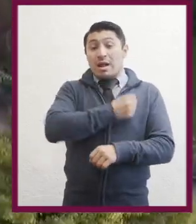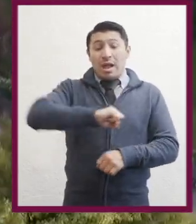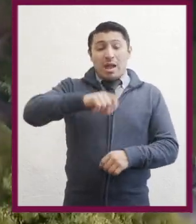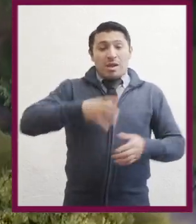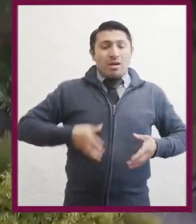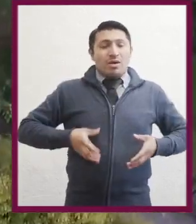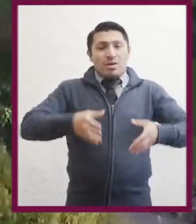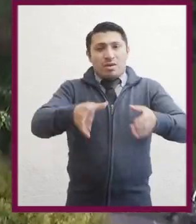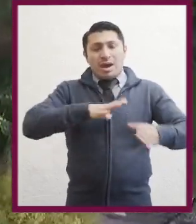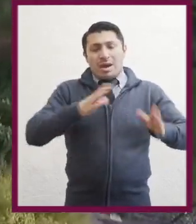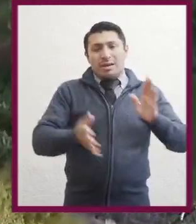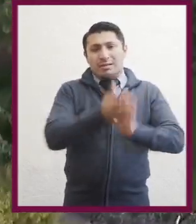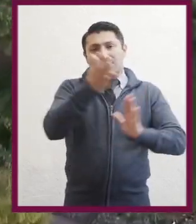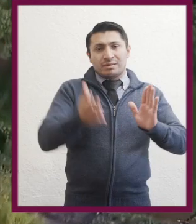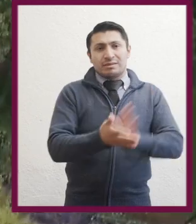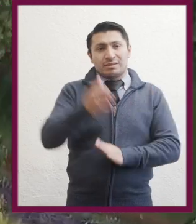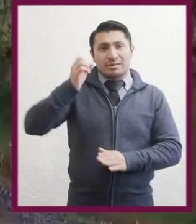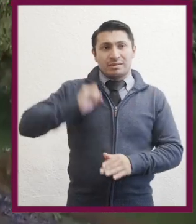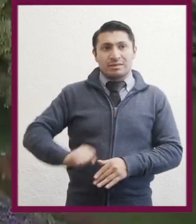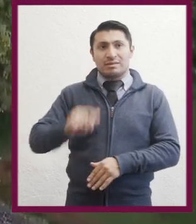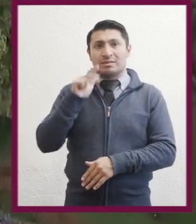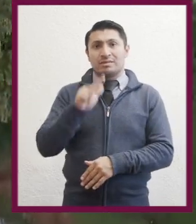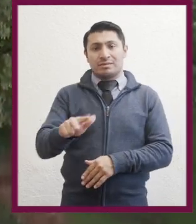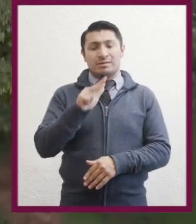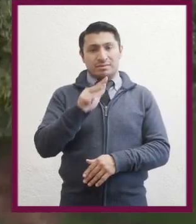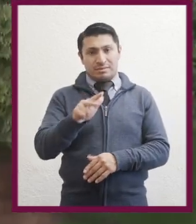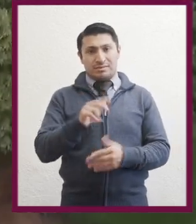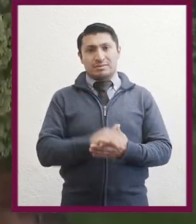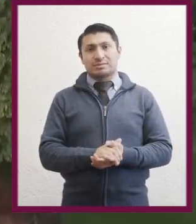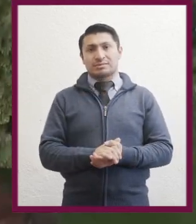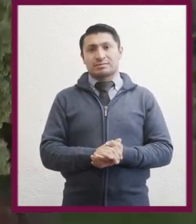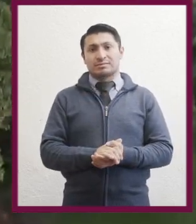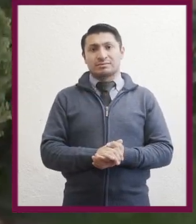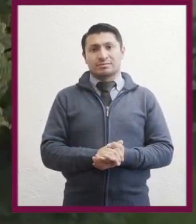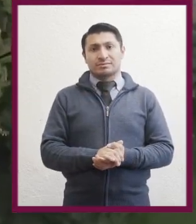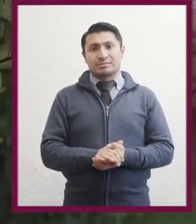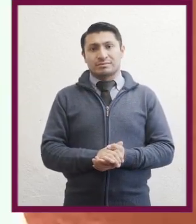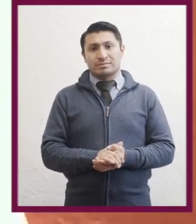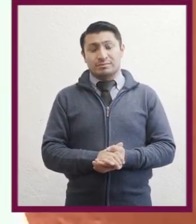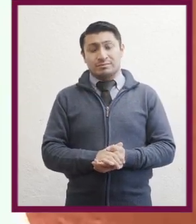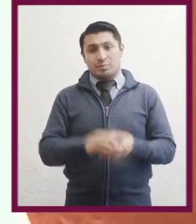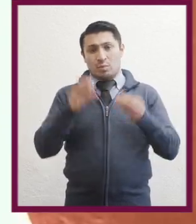inmuebles más famosos de este cuadrante, que fue construida en el siglo XVIII.